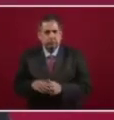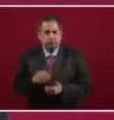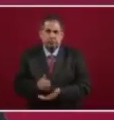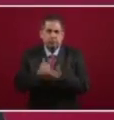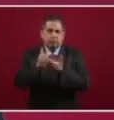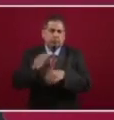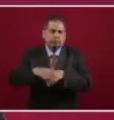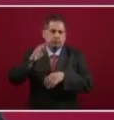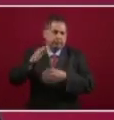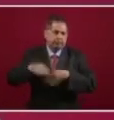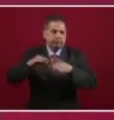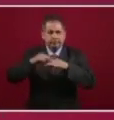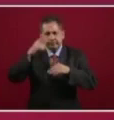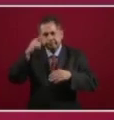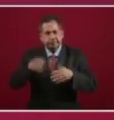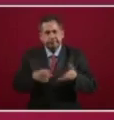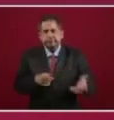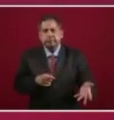ayuda para que